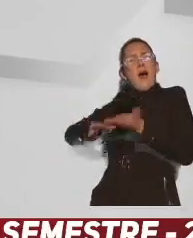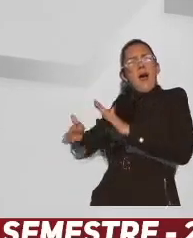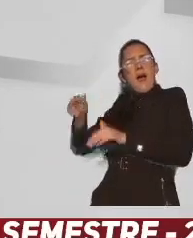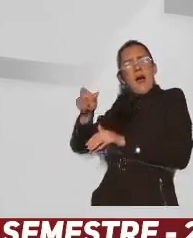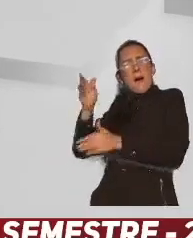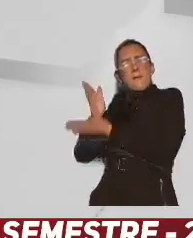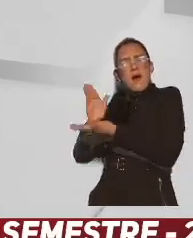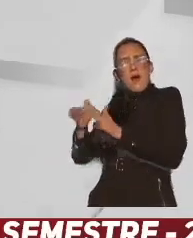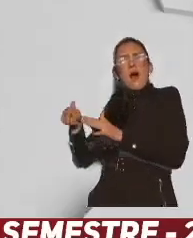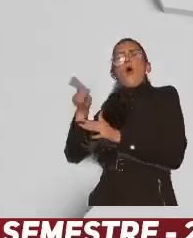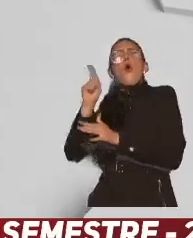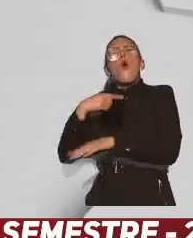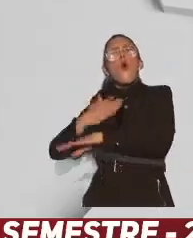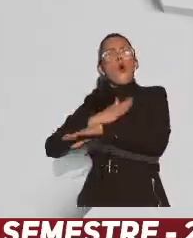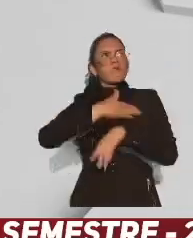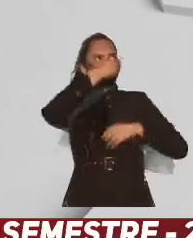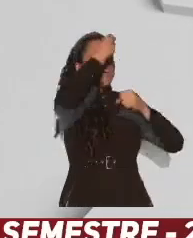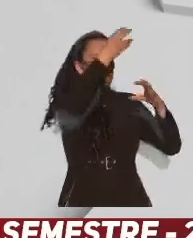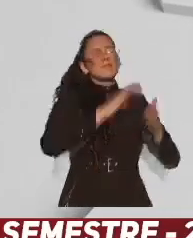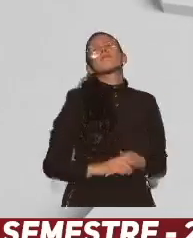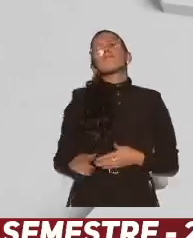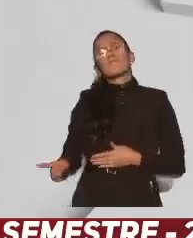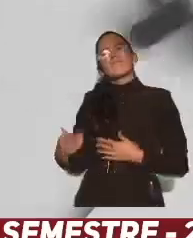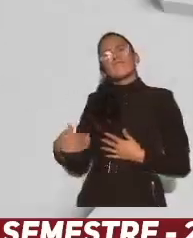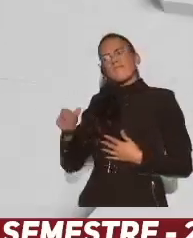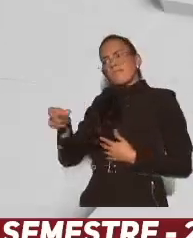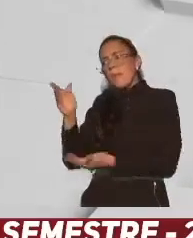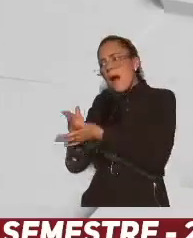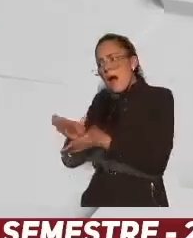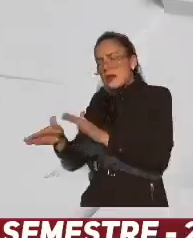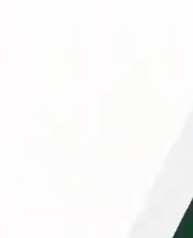deber, paz en sus tumbas.